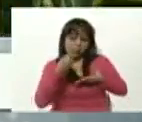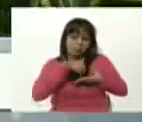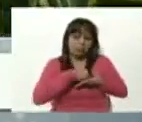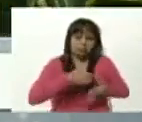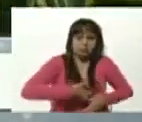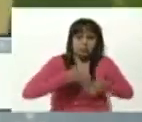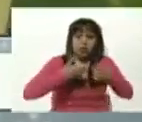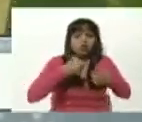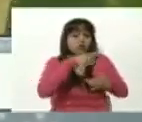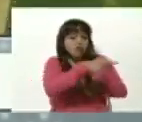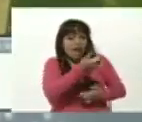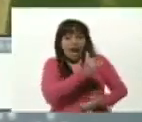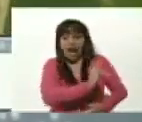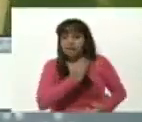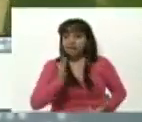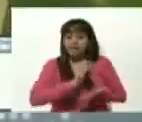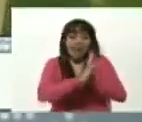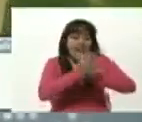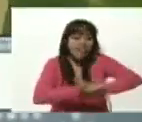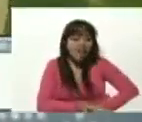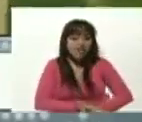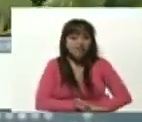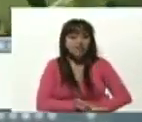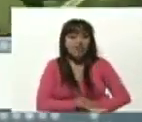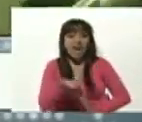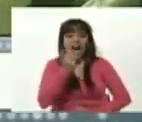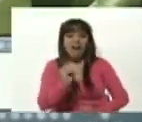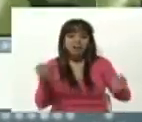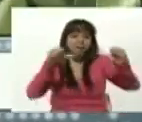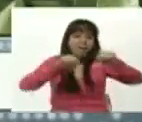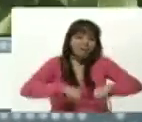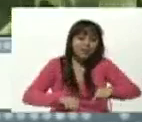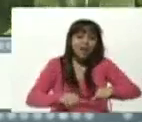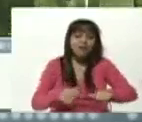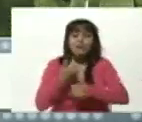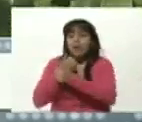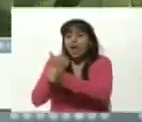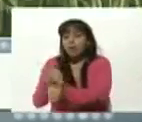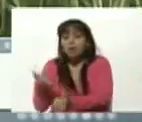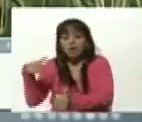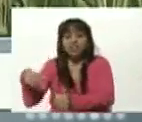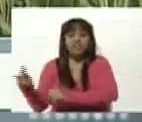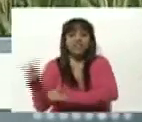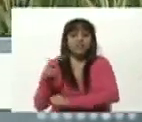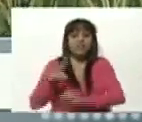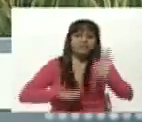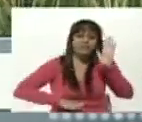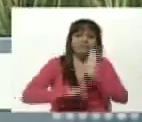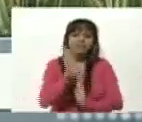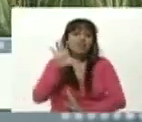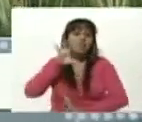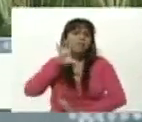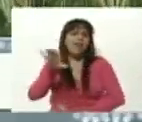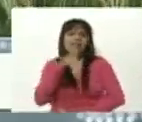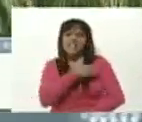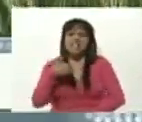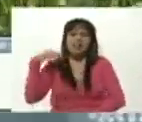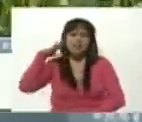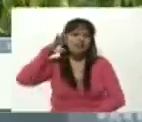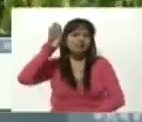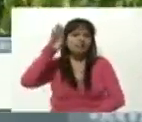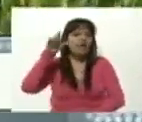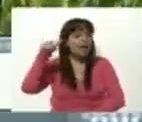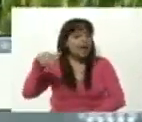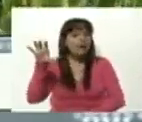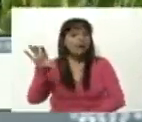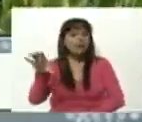fracasaron. Han sido derrotados por el amor creciente y productivo de una patria que quiere futuro. Y esa